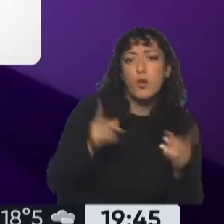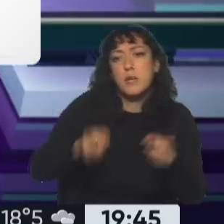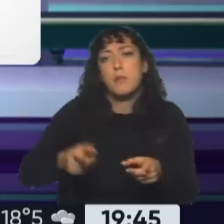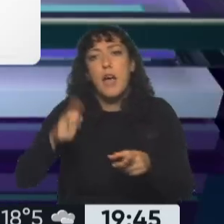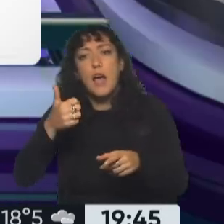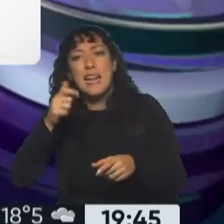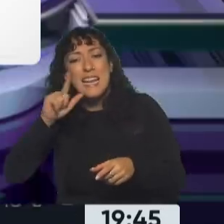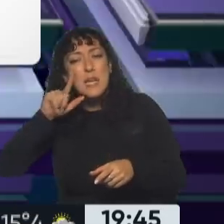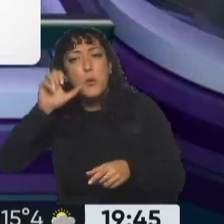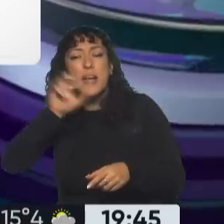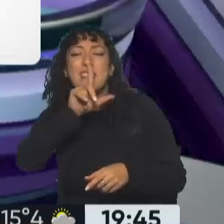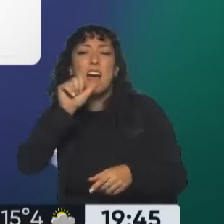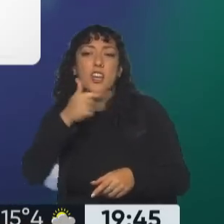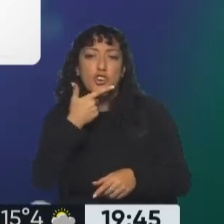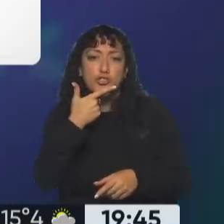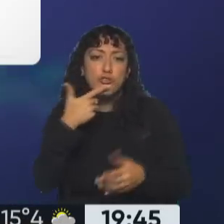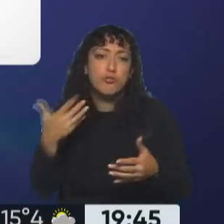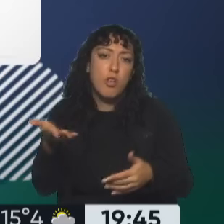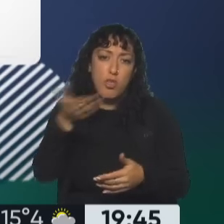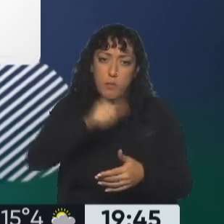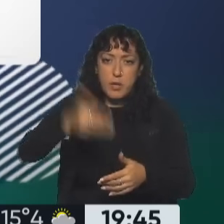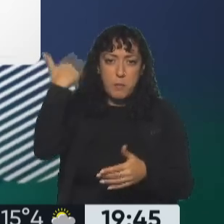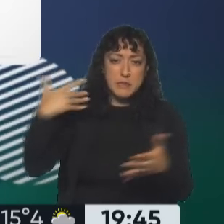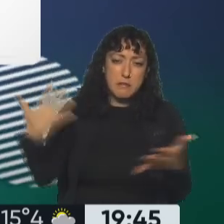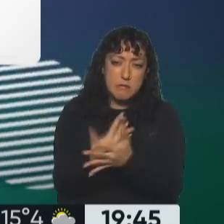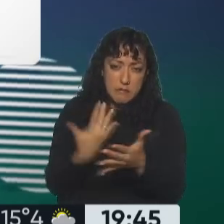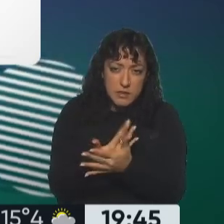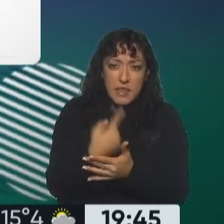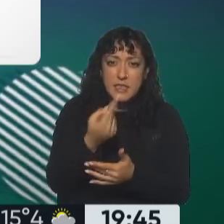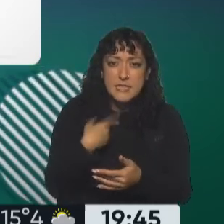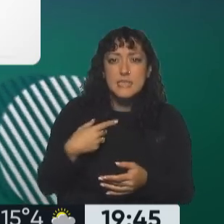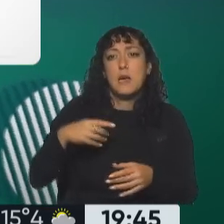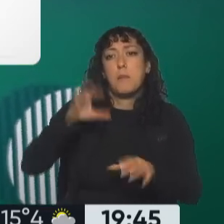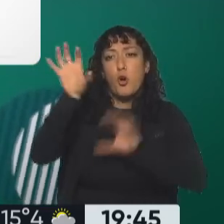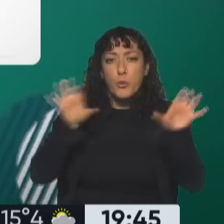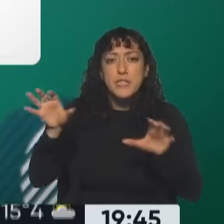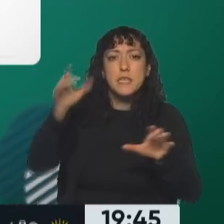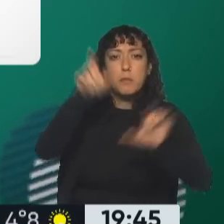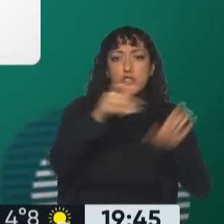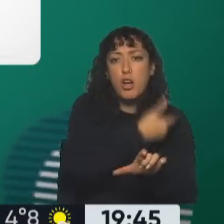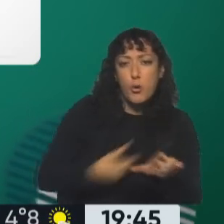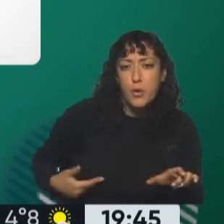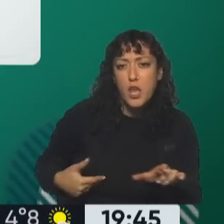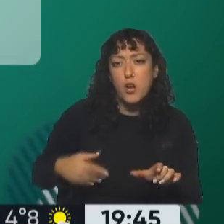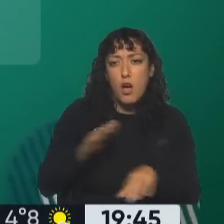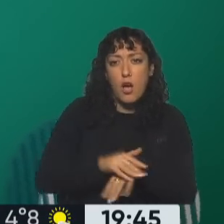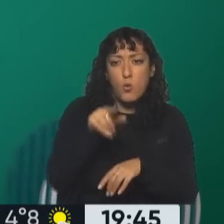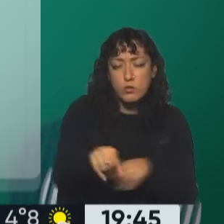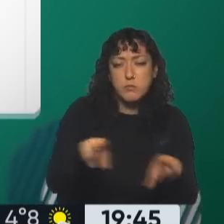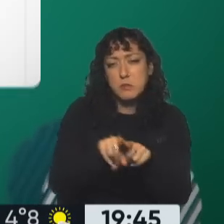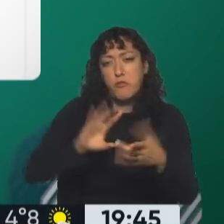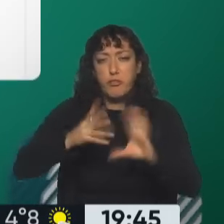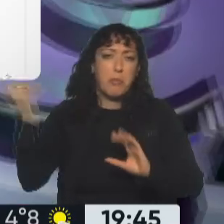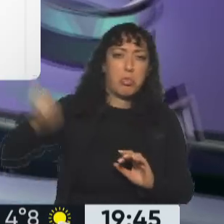domingo, acusó a provincias argentinas y sus gobernadores electos y ciudadanos de ser parte de una rémora feudal.